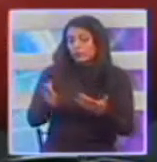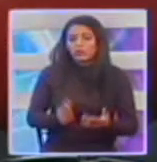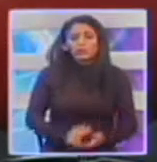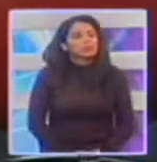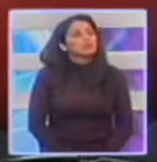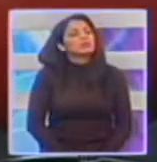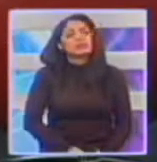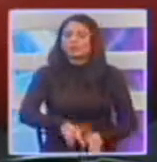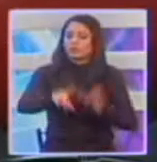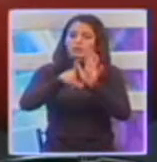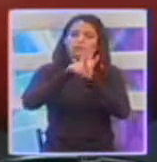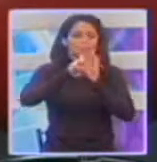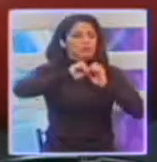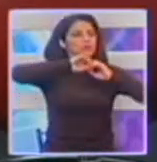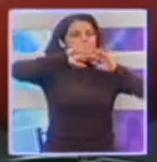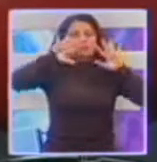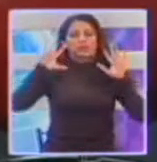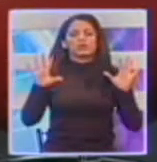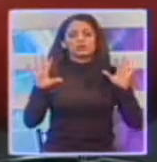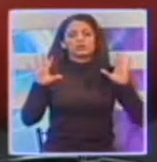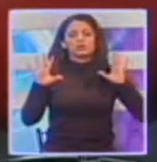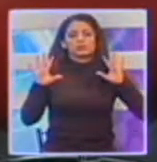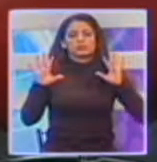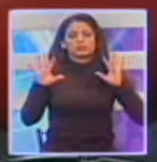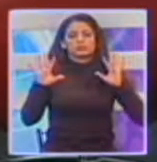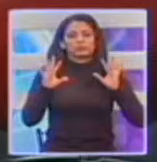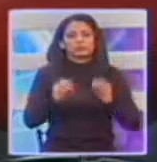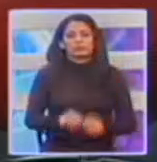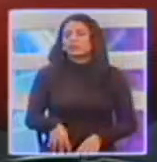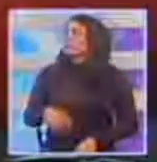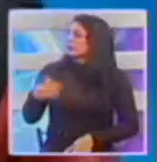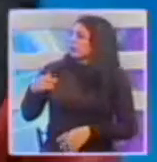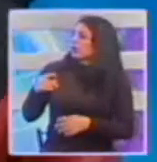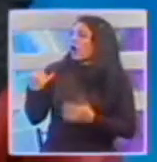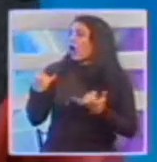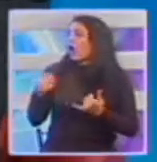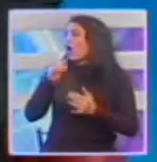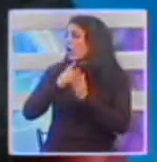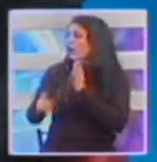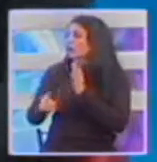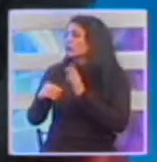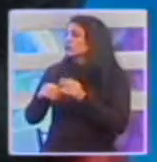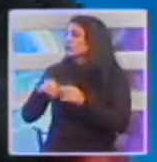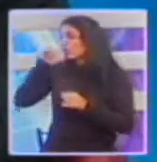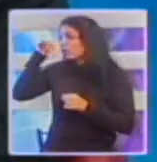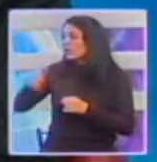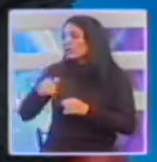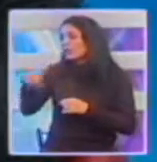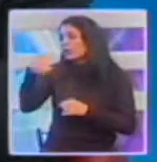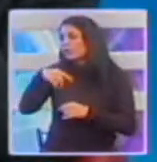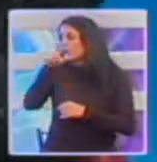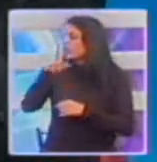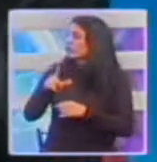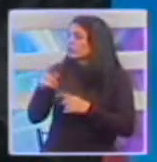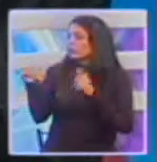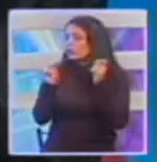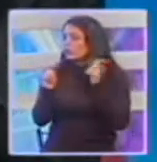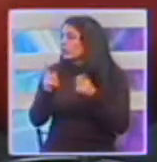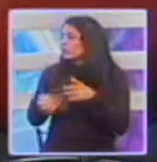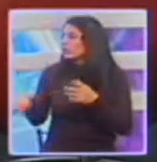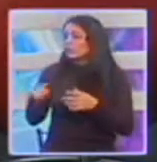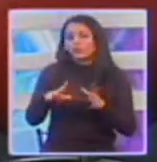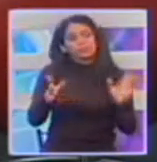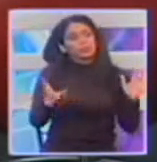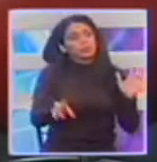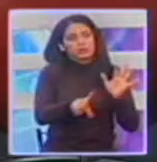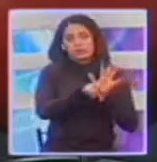ley es muy clara cuando les él para decir bueno que están las pruebas de cargo mañana solicitó la presencia del contralor mañana yo que se tienen la